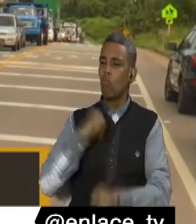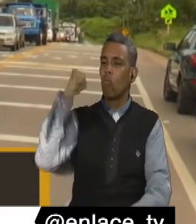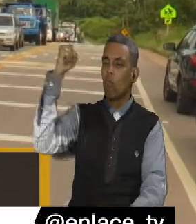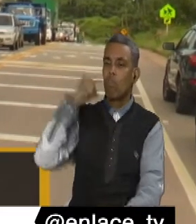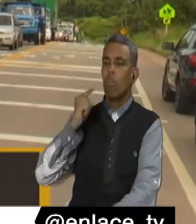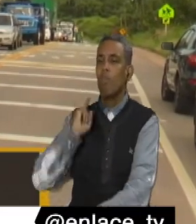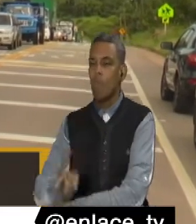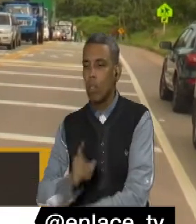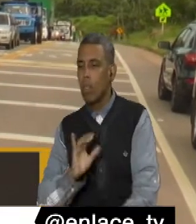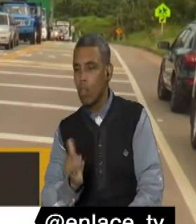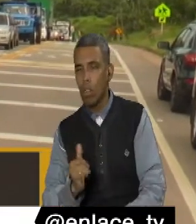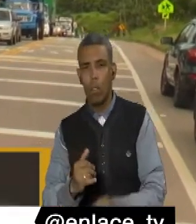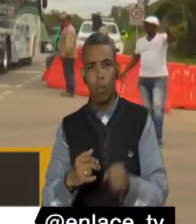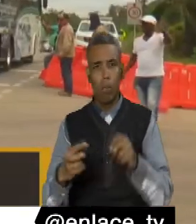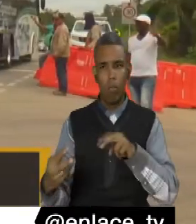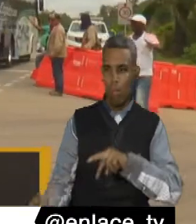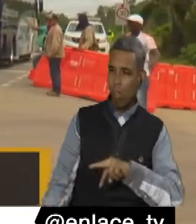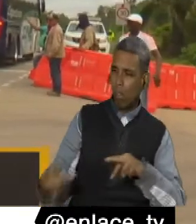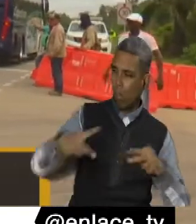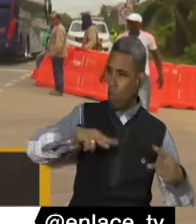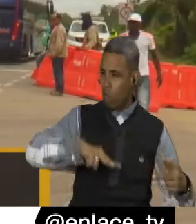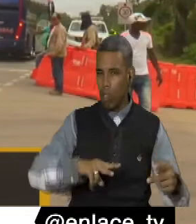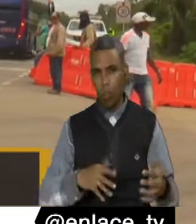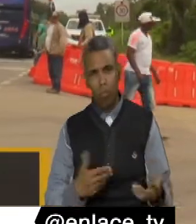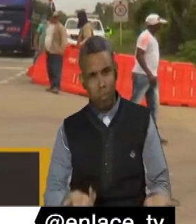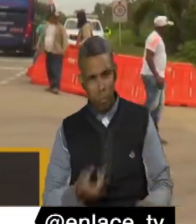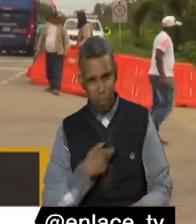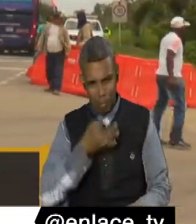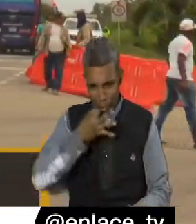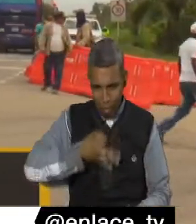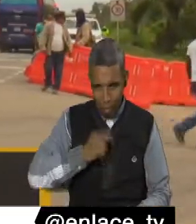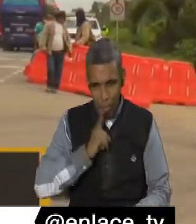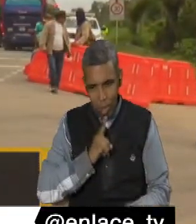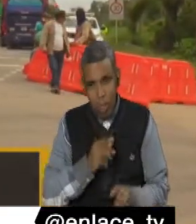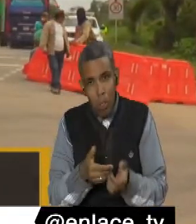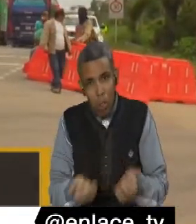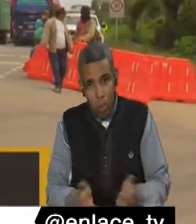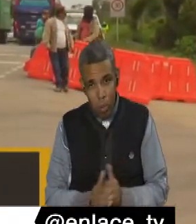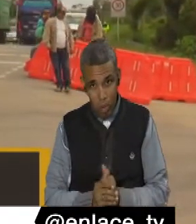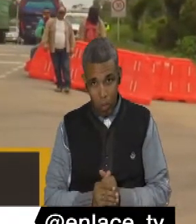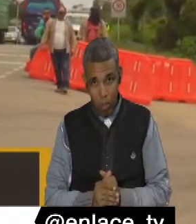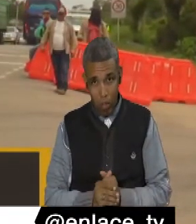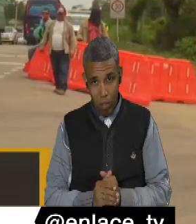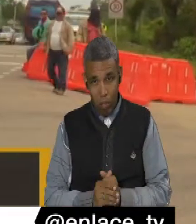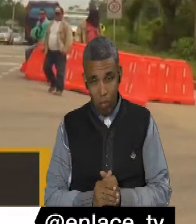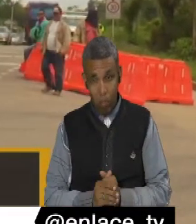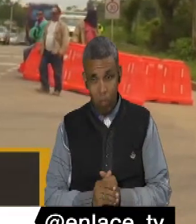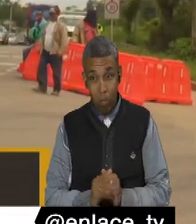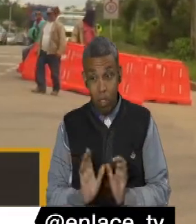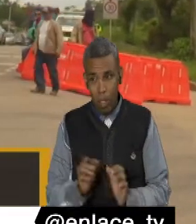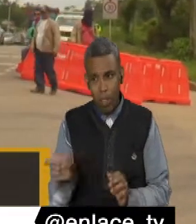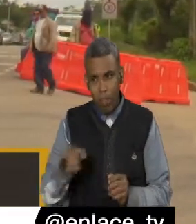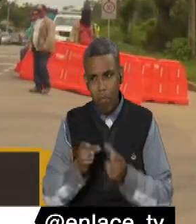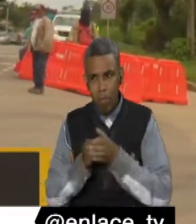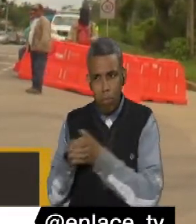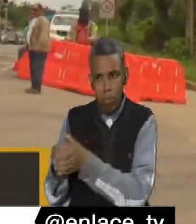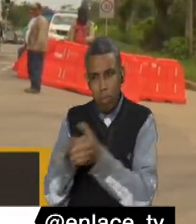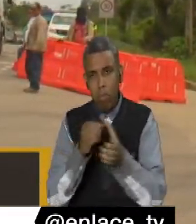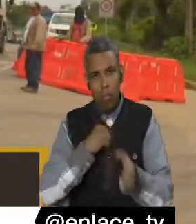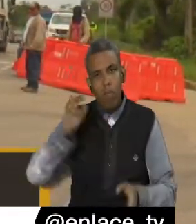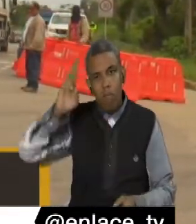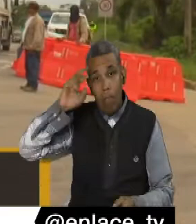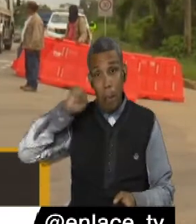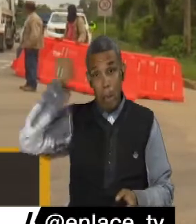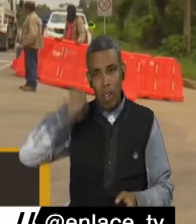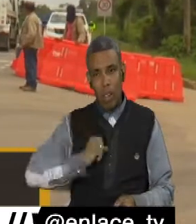tiene la razón, si ellos o nosotros, pero muy seguramente la razón la tiene la organización sindical y todos los trabajadores. Mientras tanto la